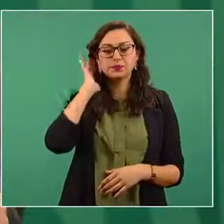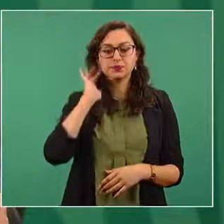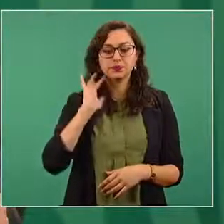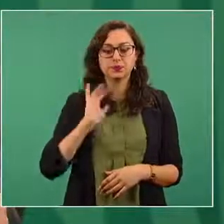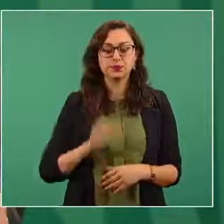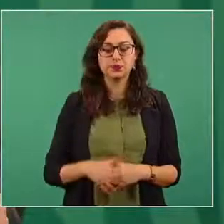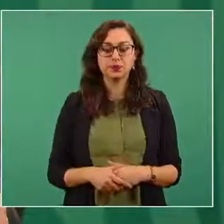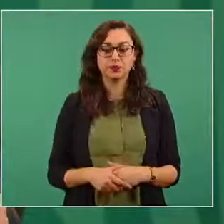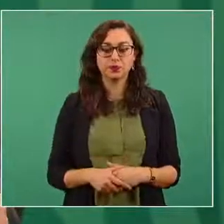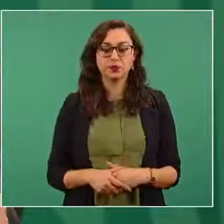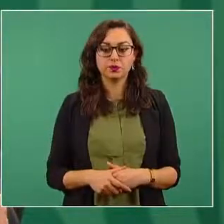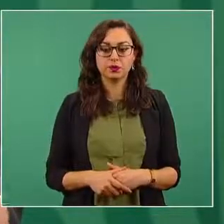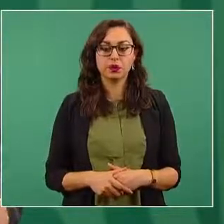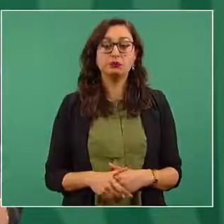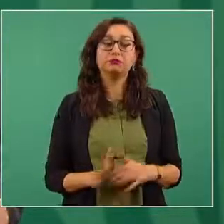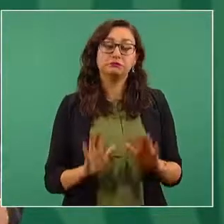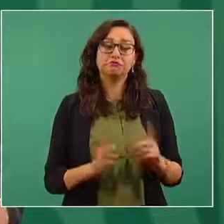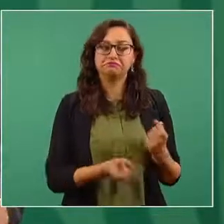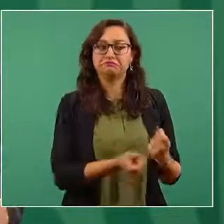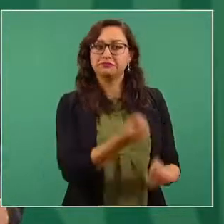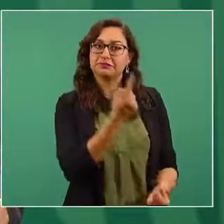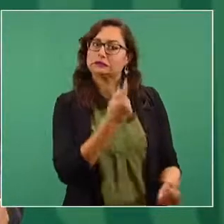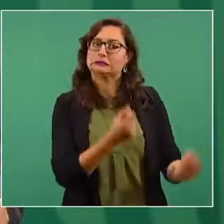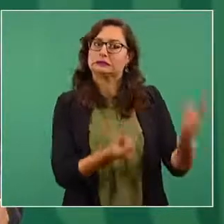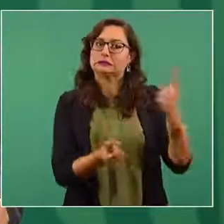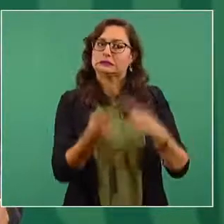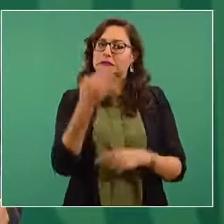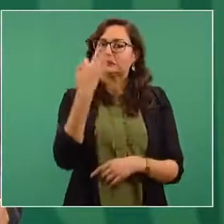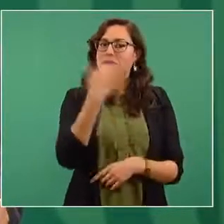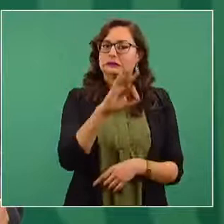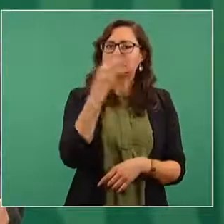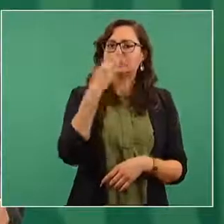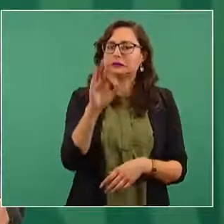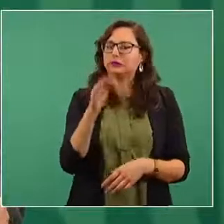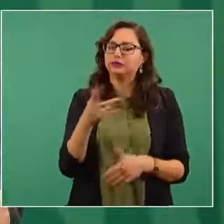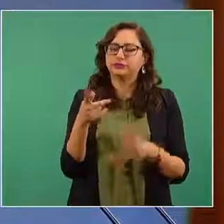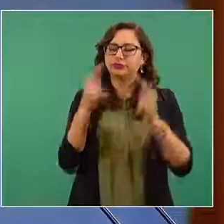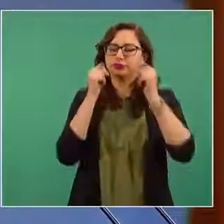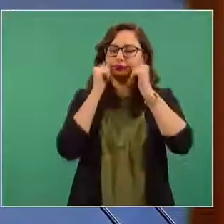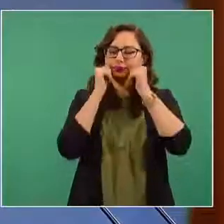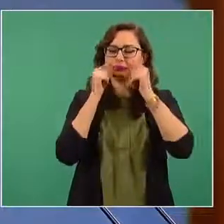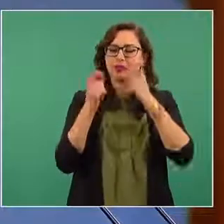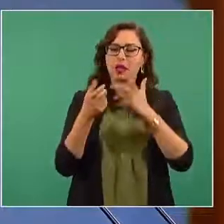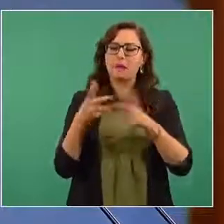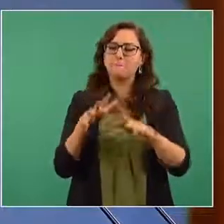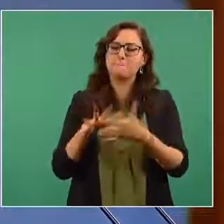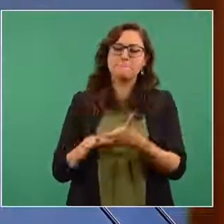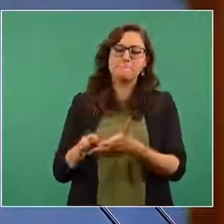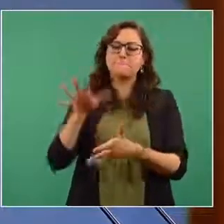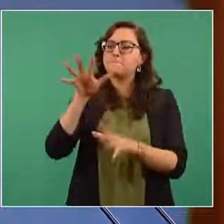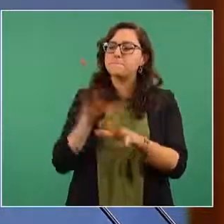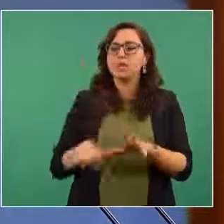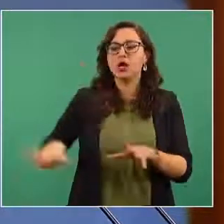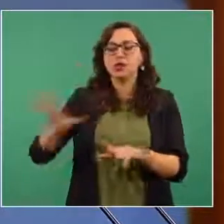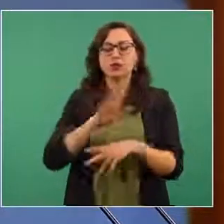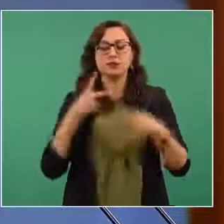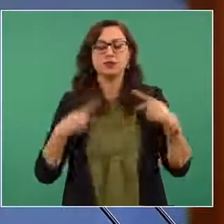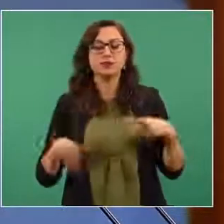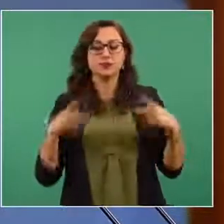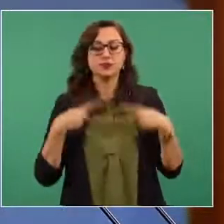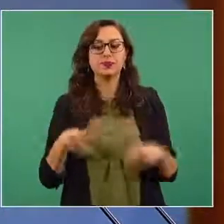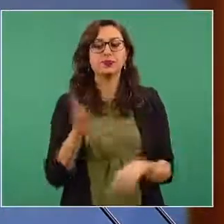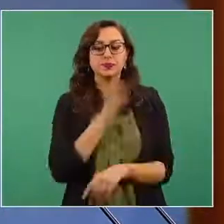Hay excepciones, ¿no? Pero por lo general es muy respetuoso, y